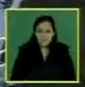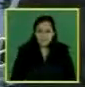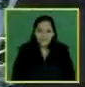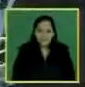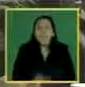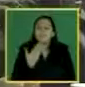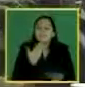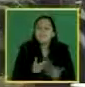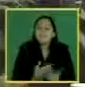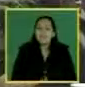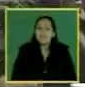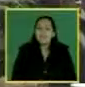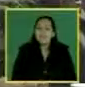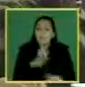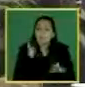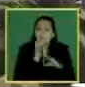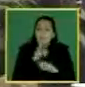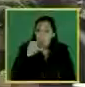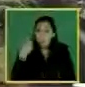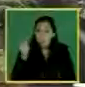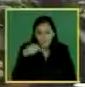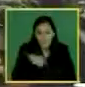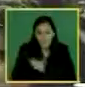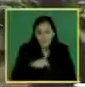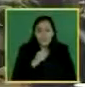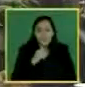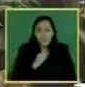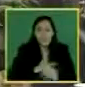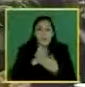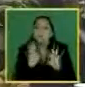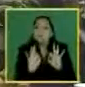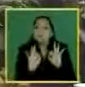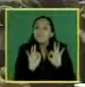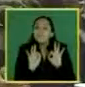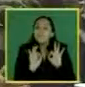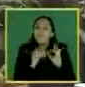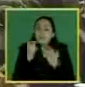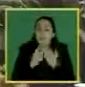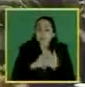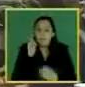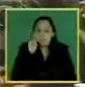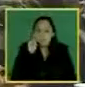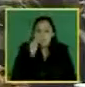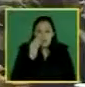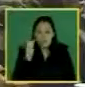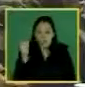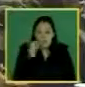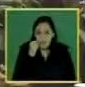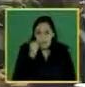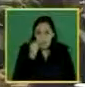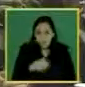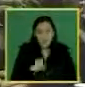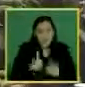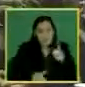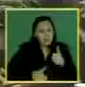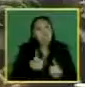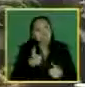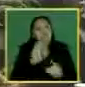profe. Nos vamos a hacer un brevísimo corte y volvemos en este programa especial con el profesor Héctor Navarro, nuestro